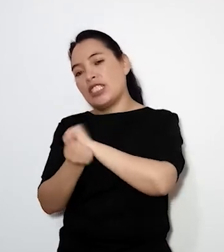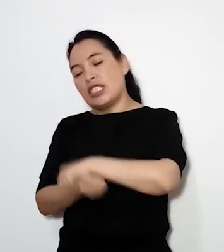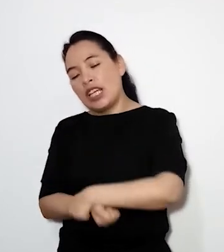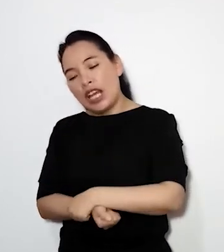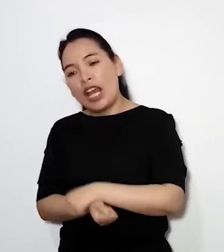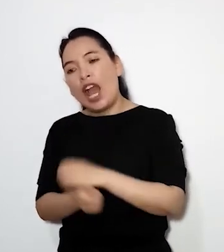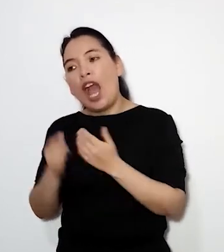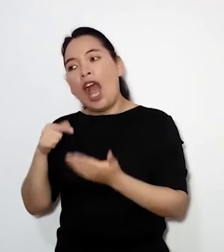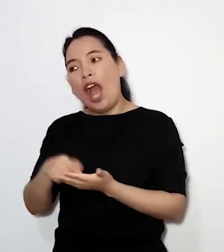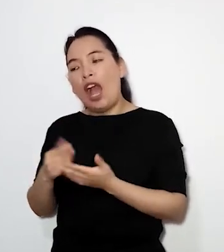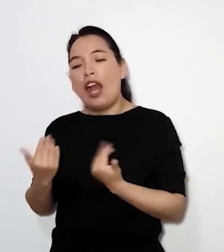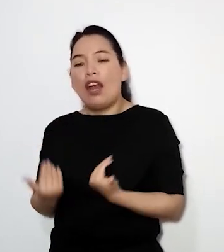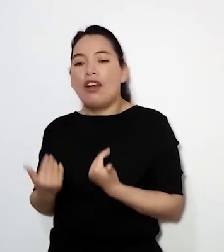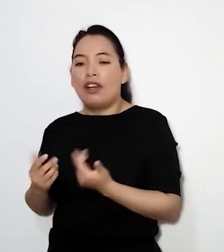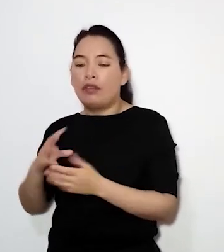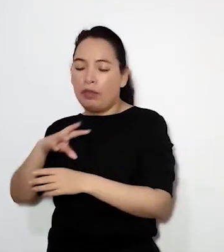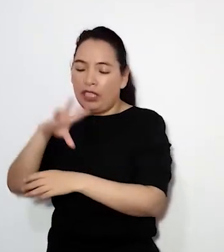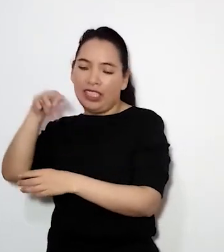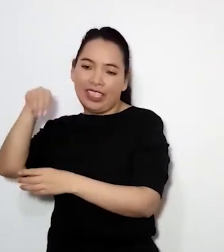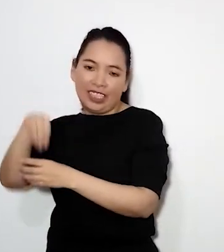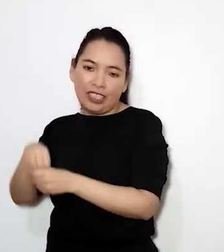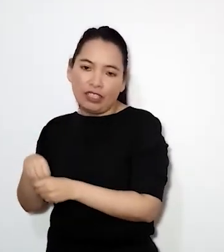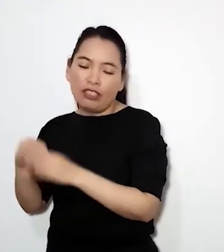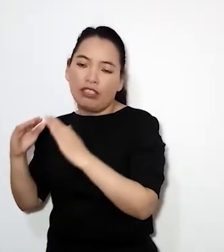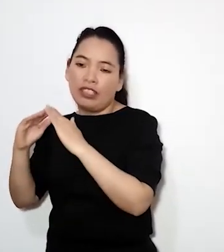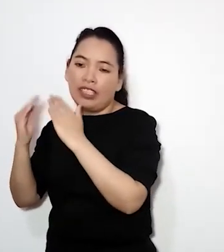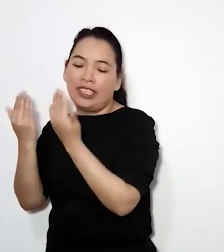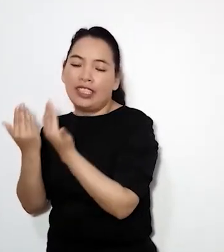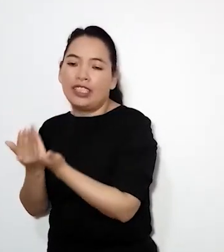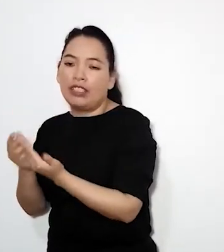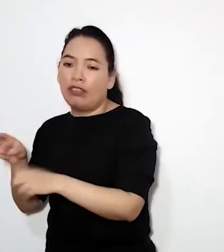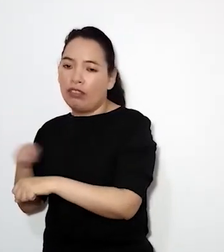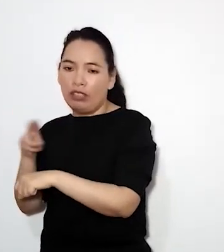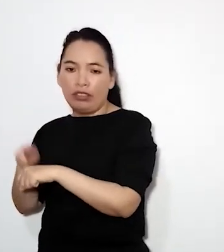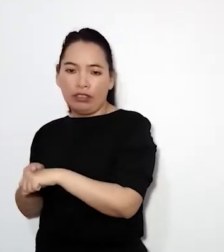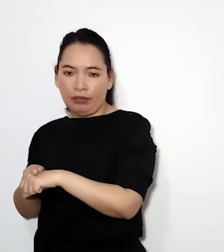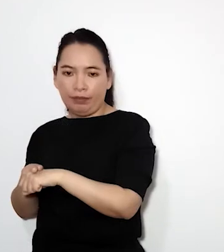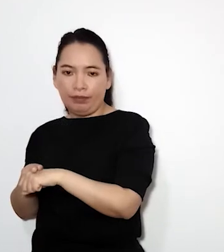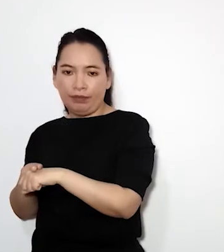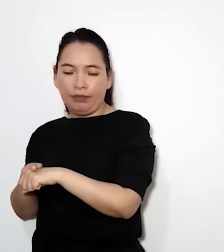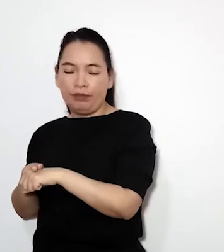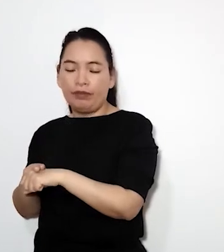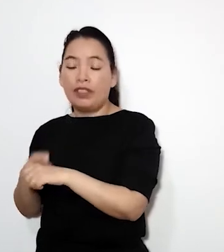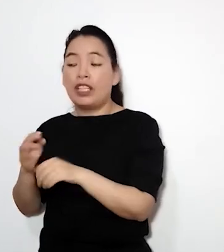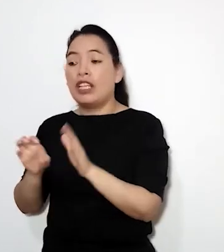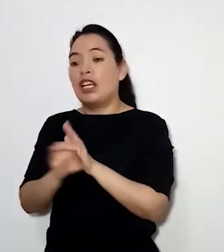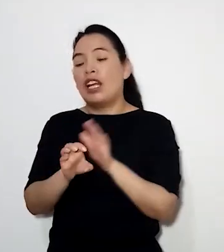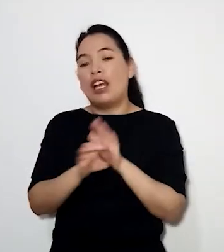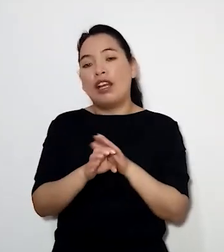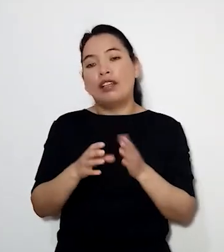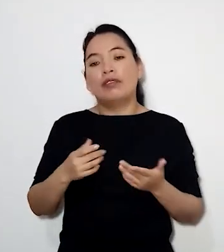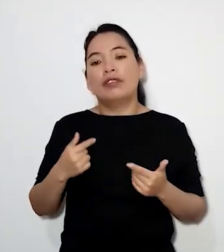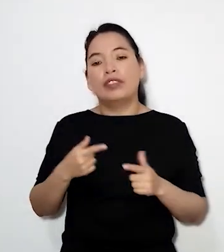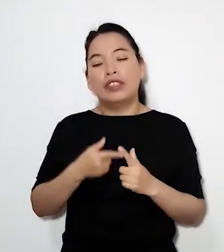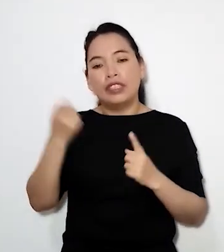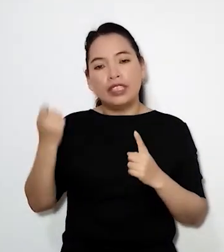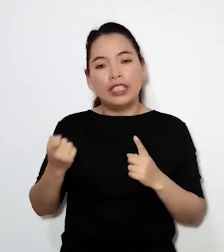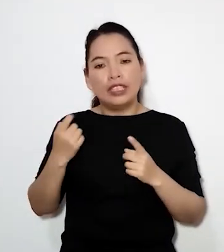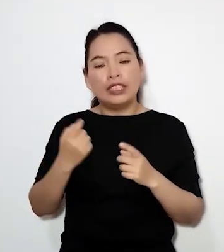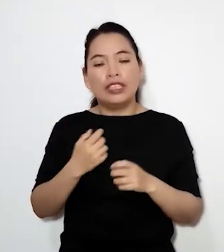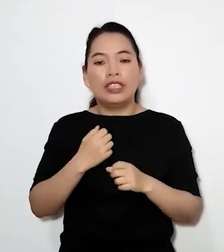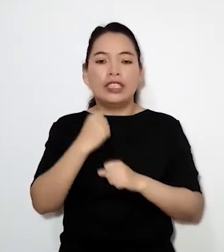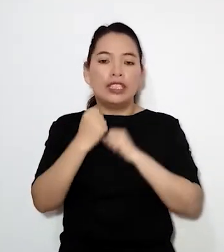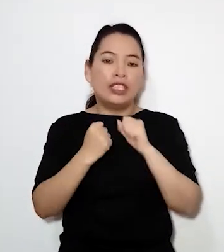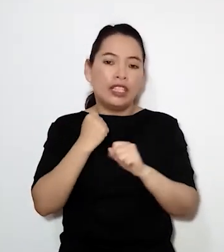incorporarse a las escuelas regulares, a partir, por ejemplo, del desarrollo de guías y de formación